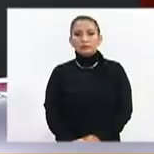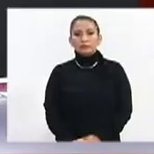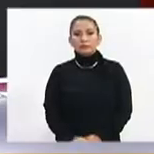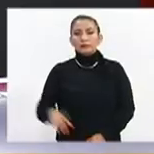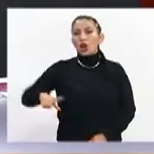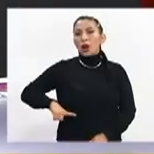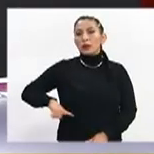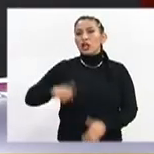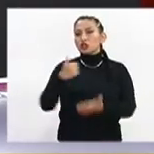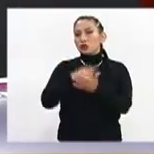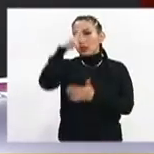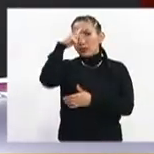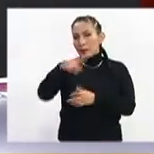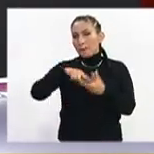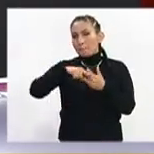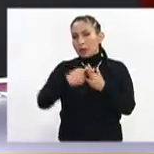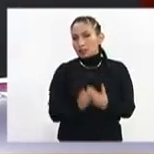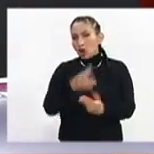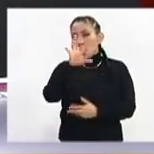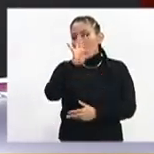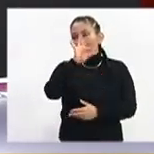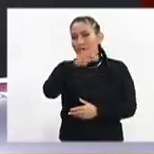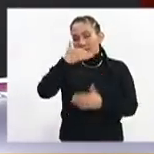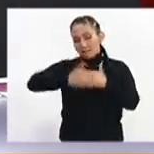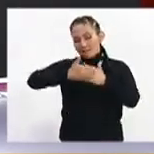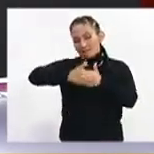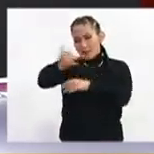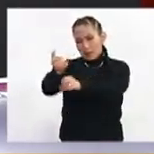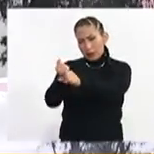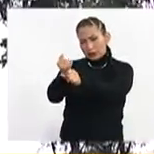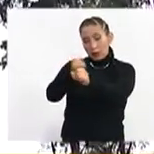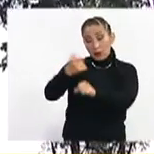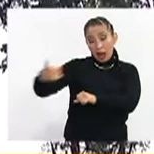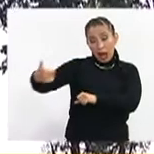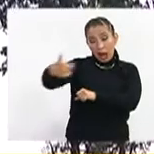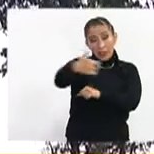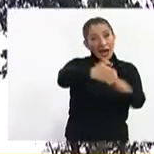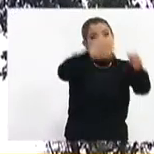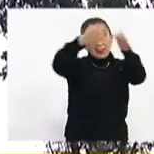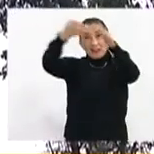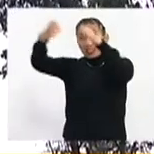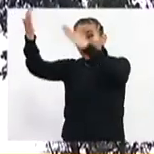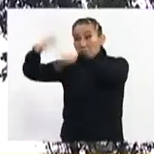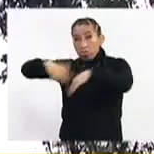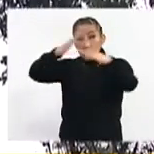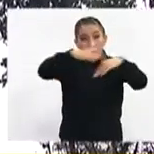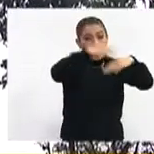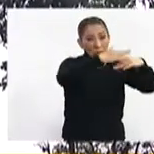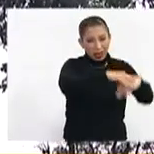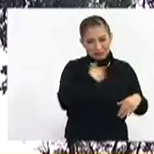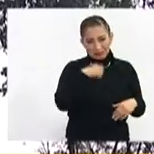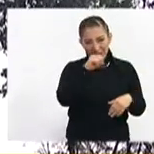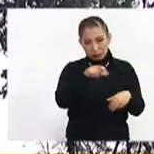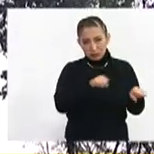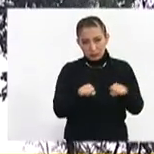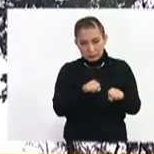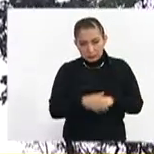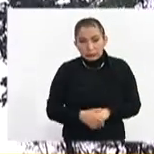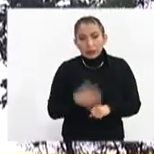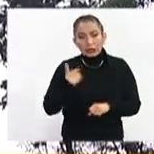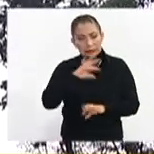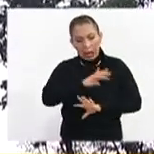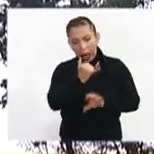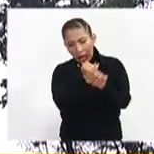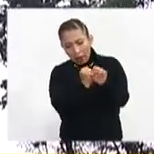El gobierno de la Ciudad de México inició 40 carpetas de investigación por cada uno de los edificios colapsados durante el terremoto. Se